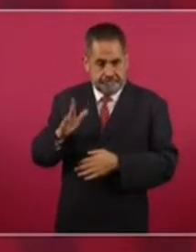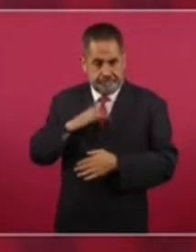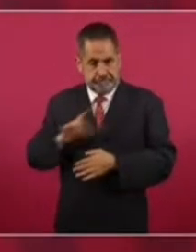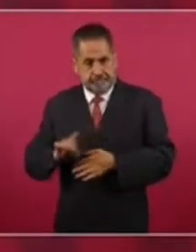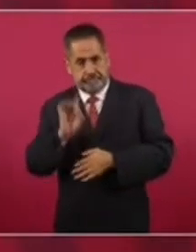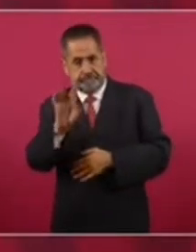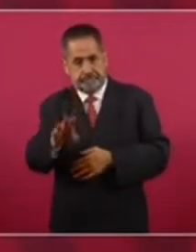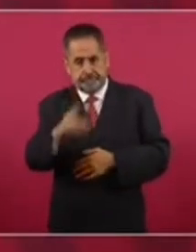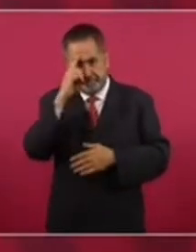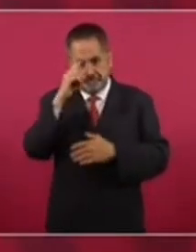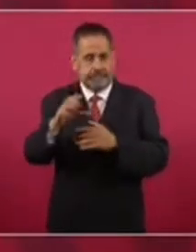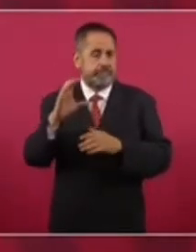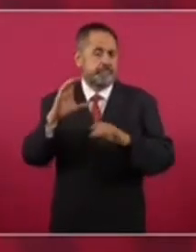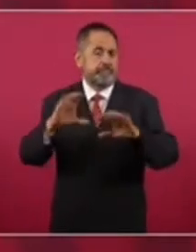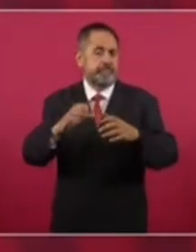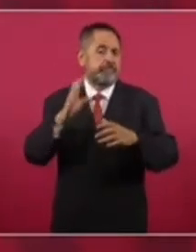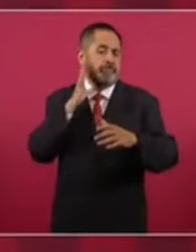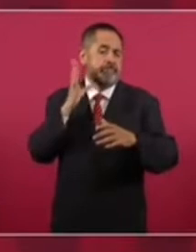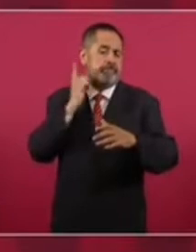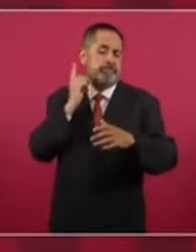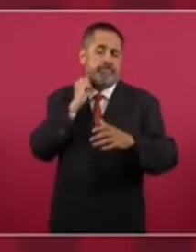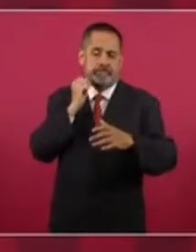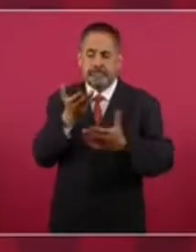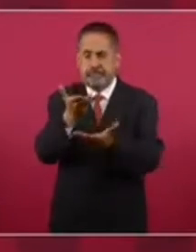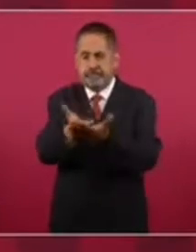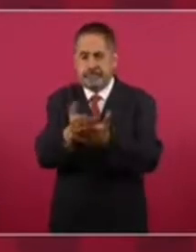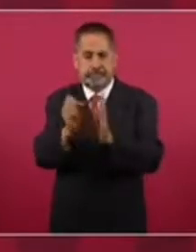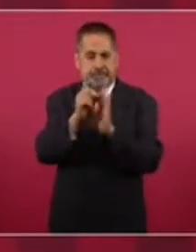la solicitud al Congreso.